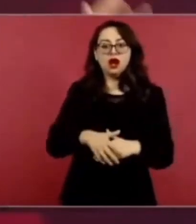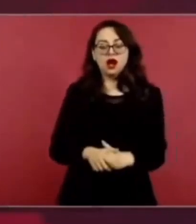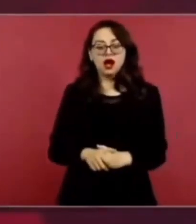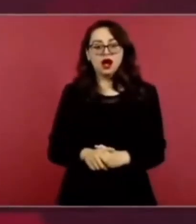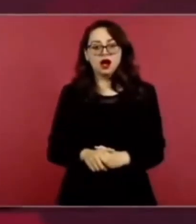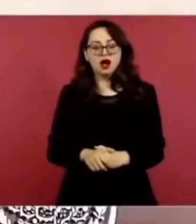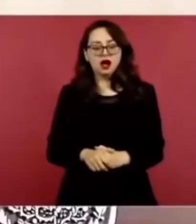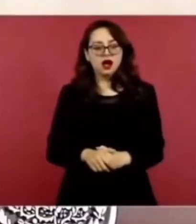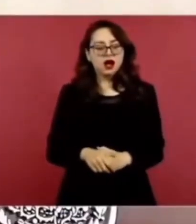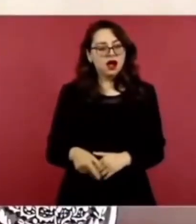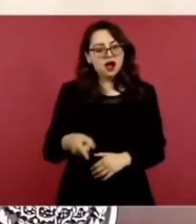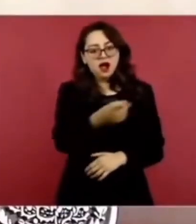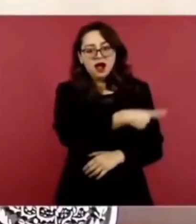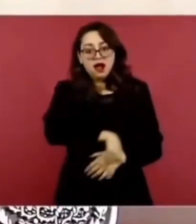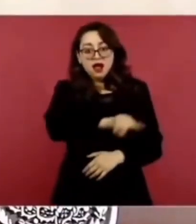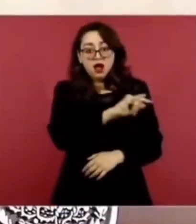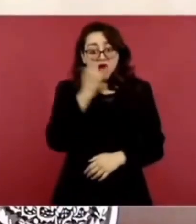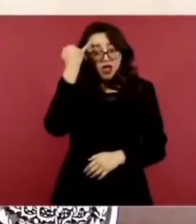estaban libres